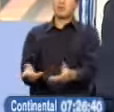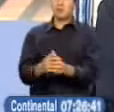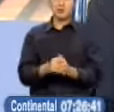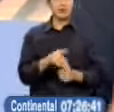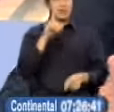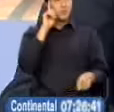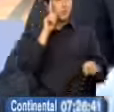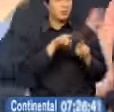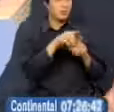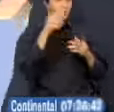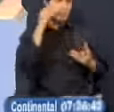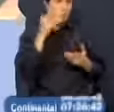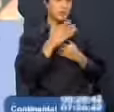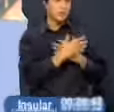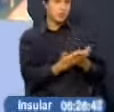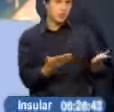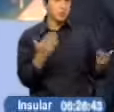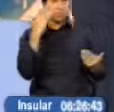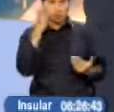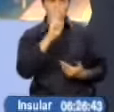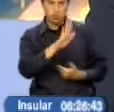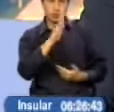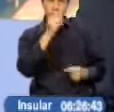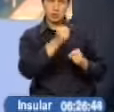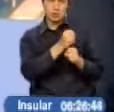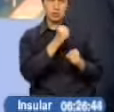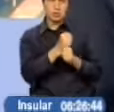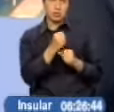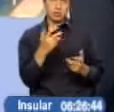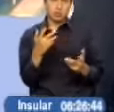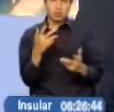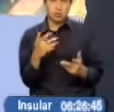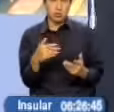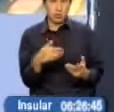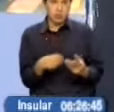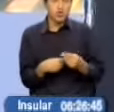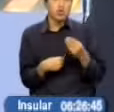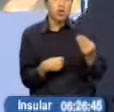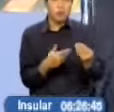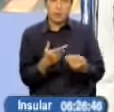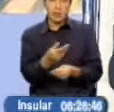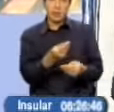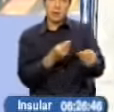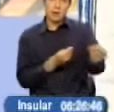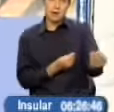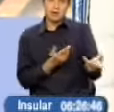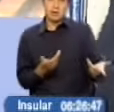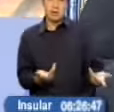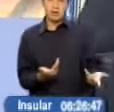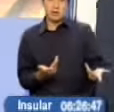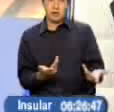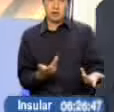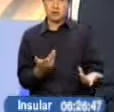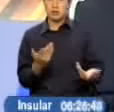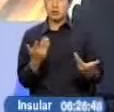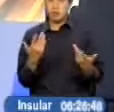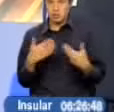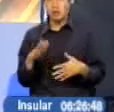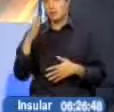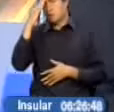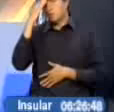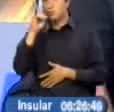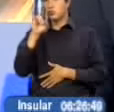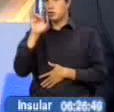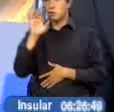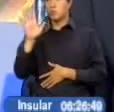políticos que intuí tú has estado unidad y uno recibe sin dudamos claro que recibió bilbao